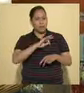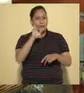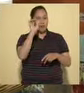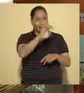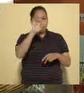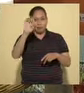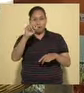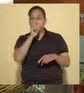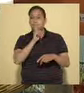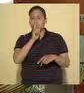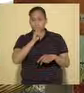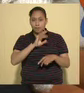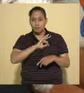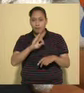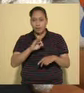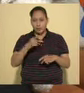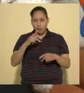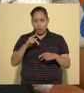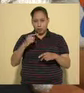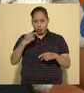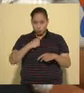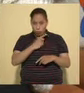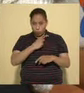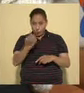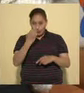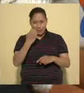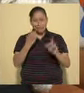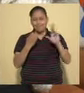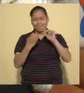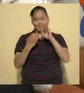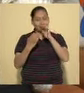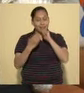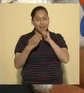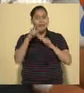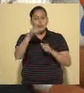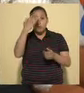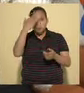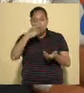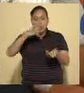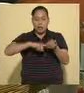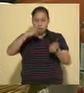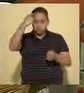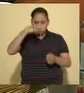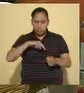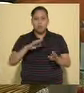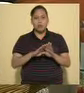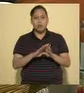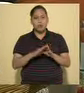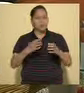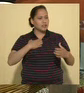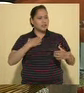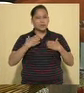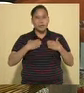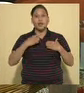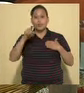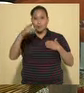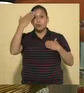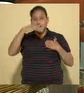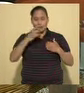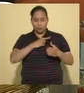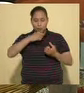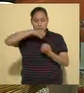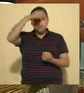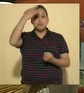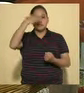tú quieras, pero nadie se puede engañar a sí mismo. Exacto. Sí. Y tú sabes internamente cuando tienes un estado alterado o no. Entonces, si